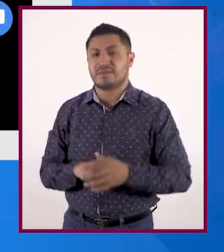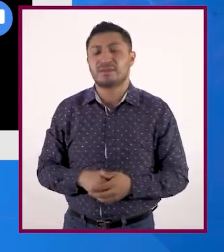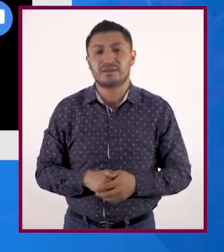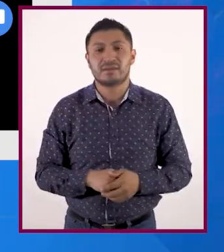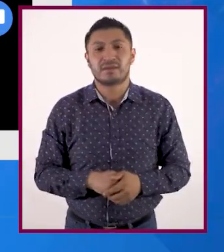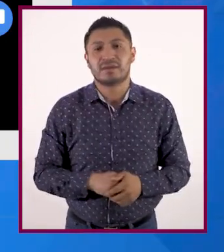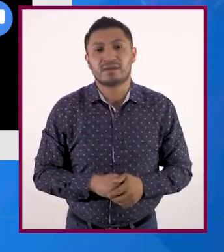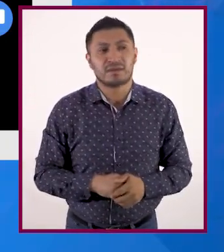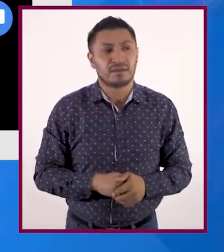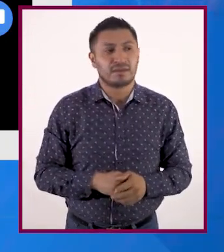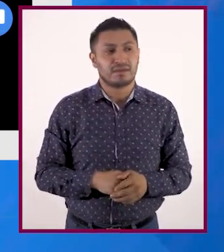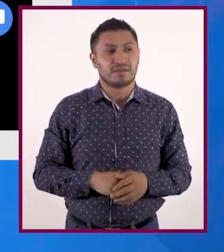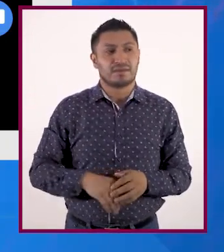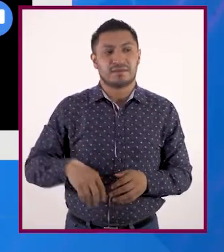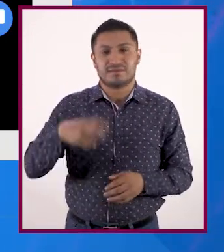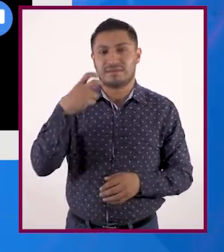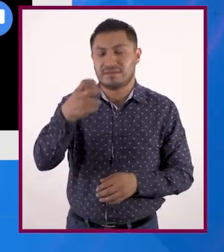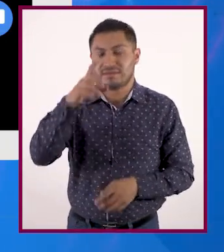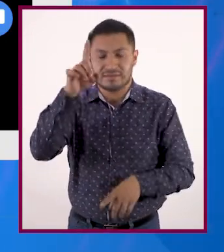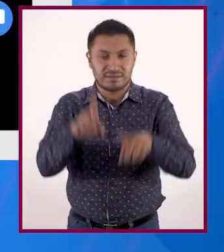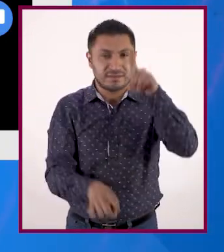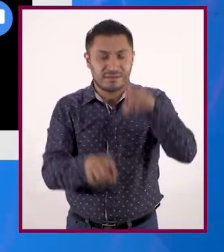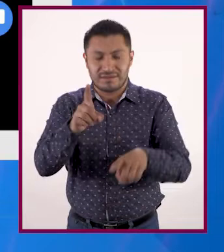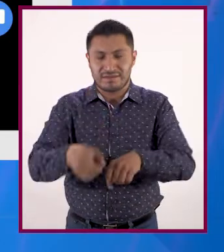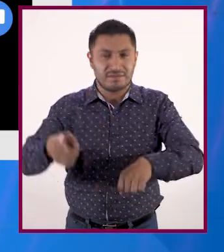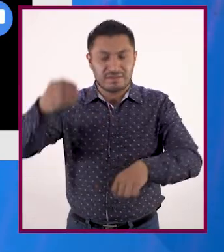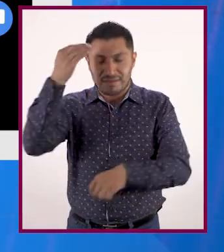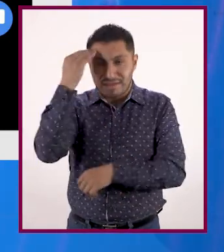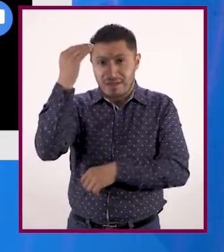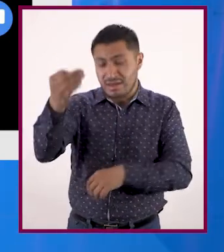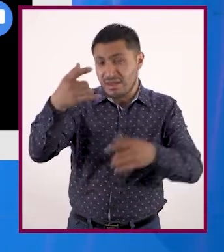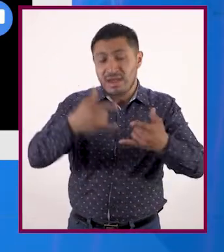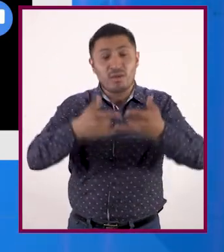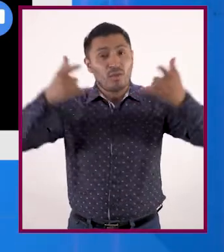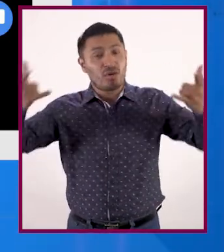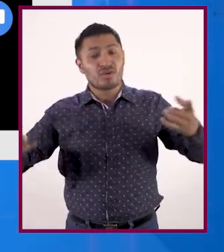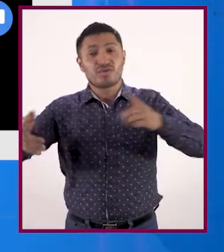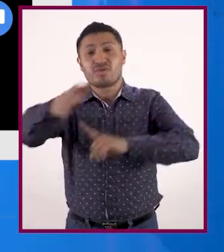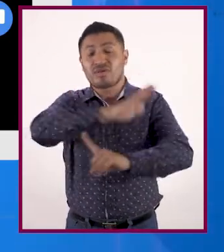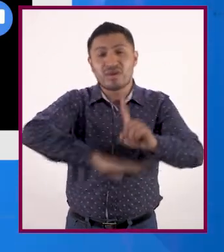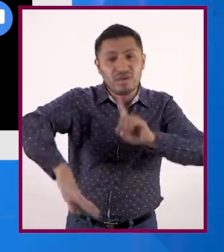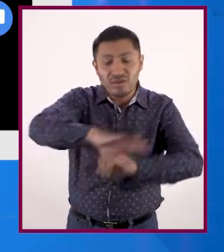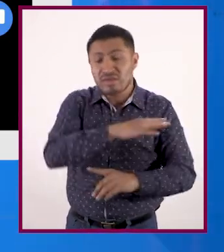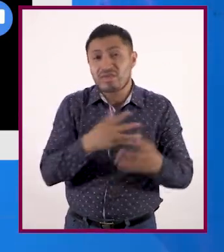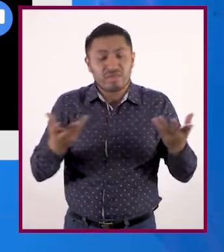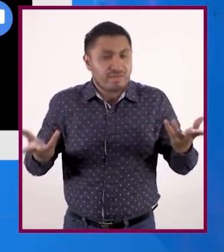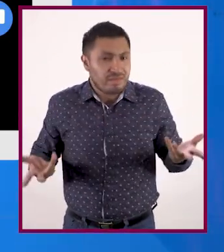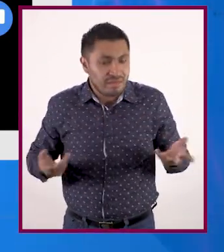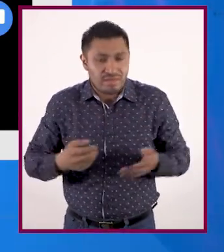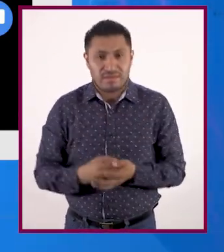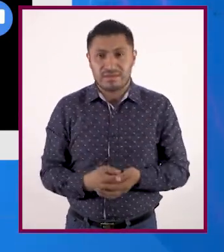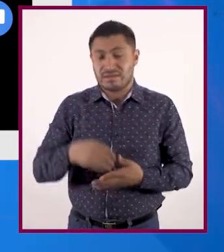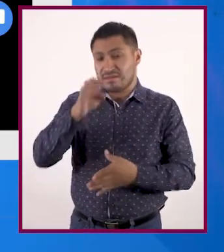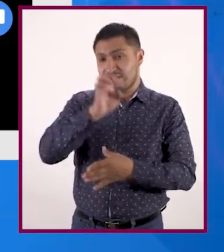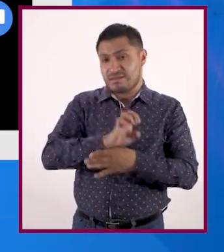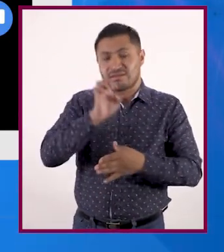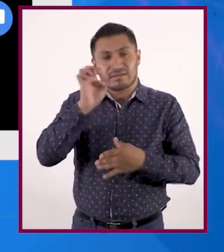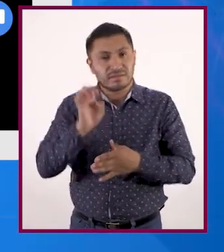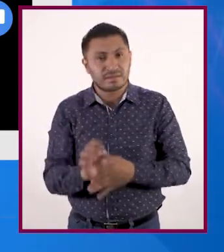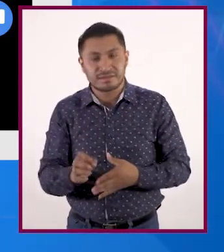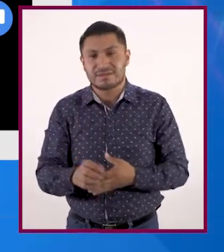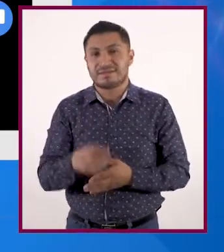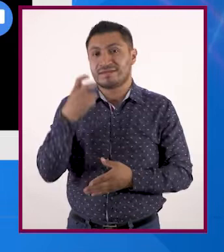depende del momento histórico de la sociedad y del contexto social que lo rodea entonces esto ya no es